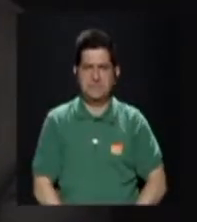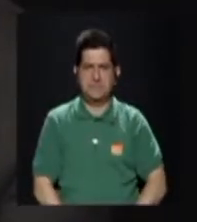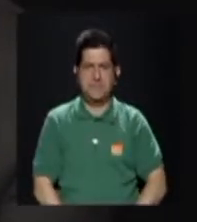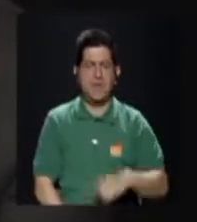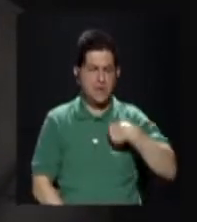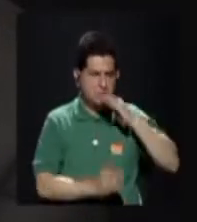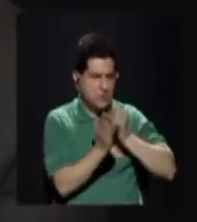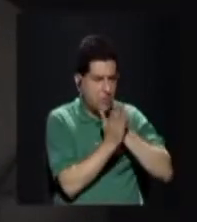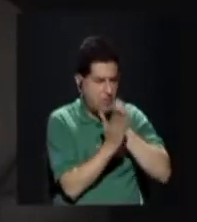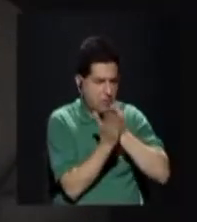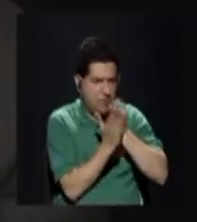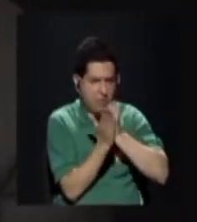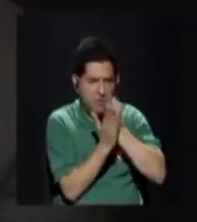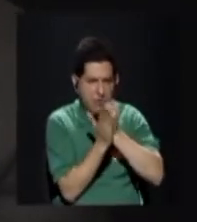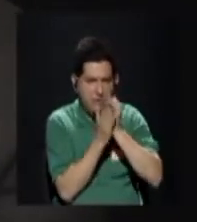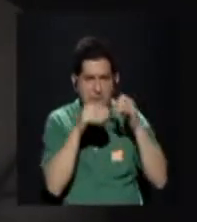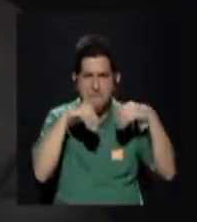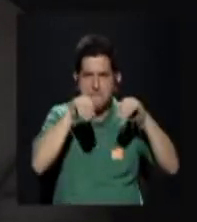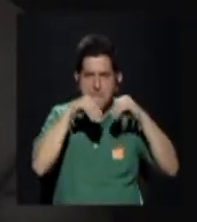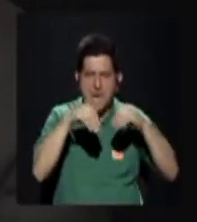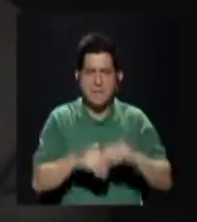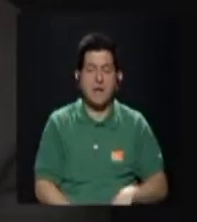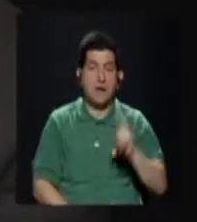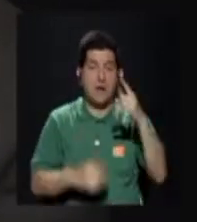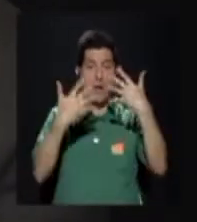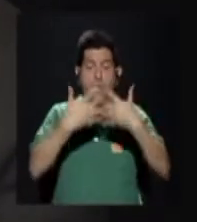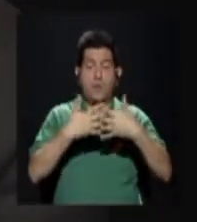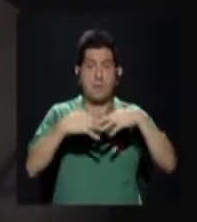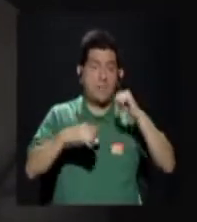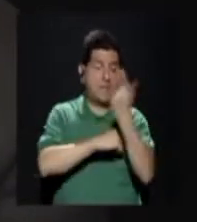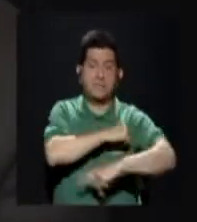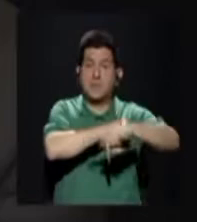Yo investigué a cómo lo vendía una multinacional.